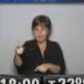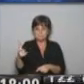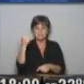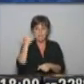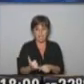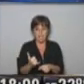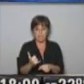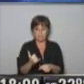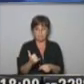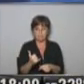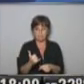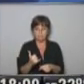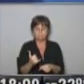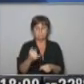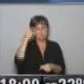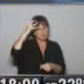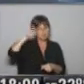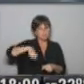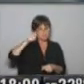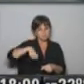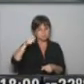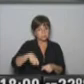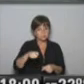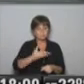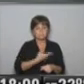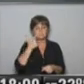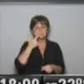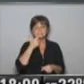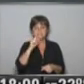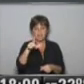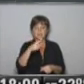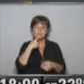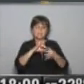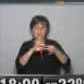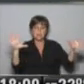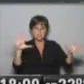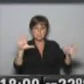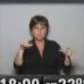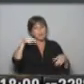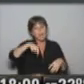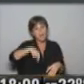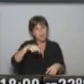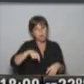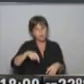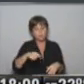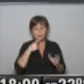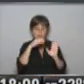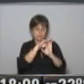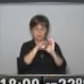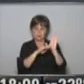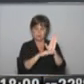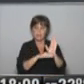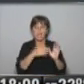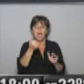en el vehículo. El fiscal de turno, Juan Sebastián Blanc, dejó en libertad al presunto agresor y ahora la causa está caratulada